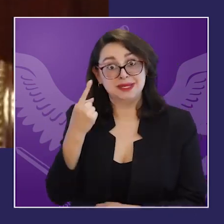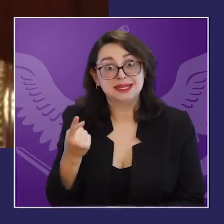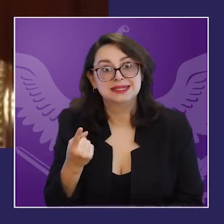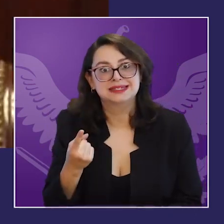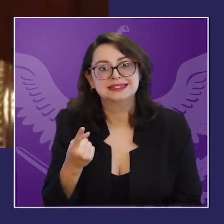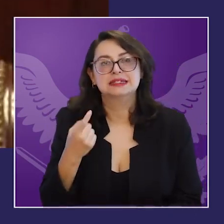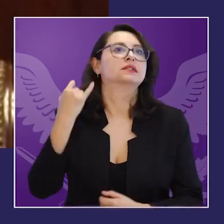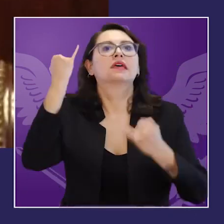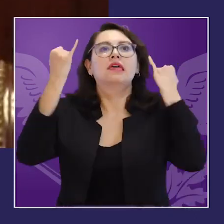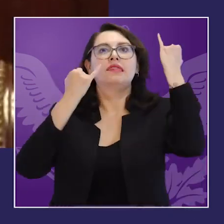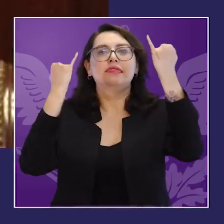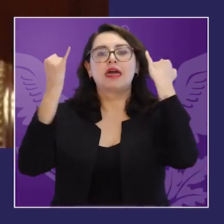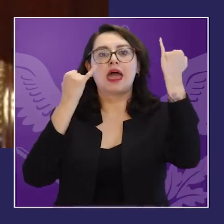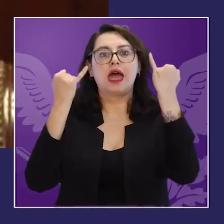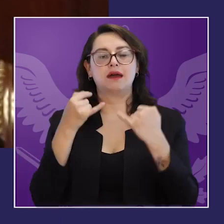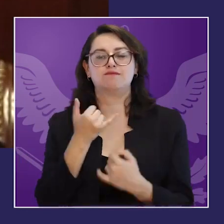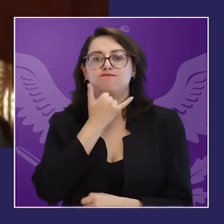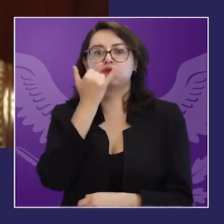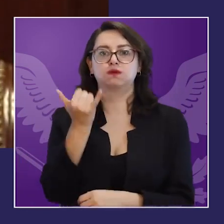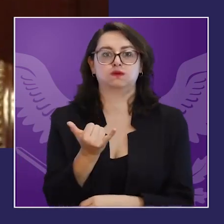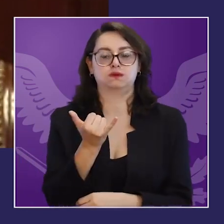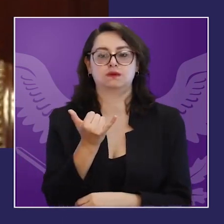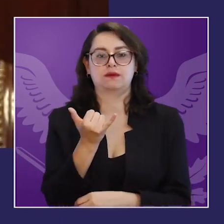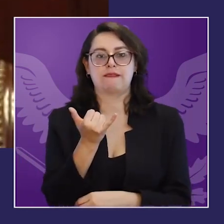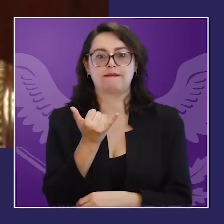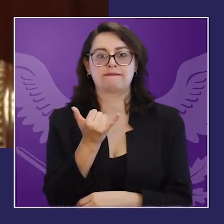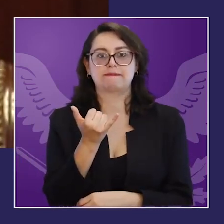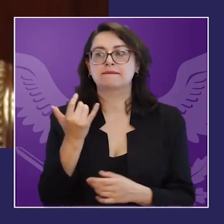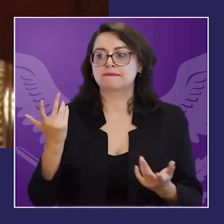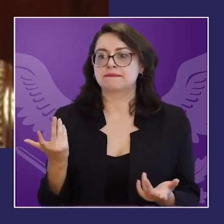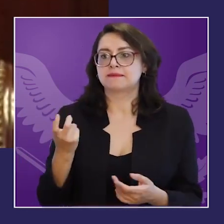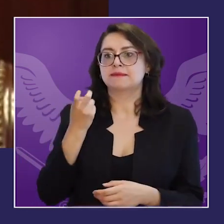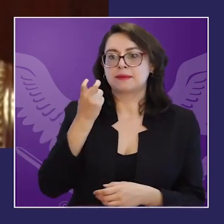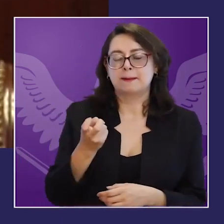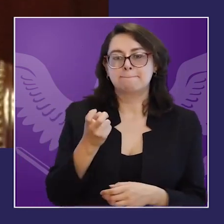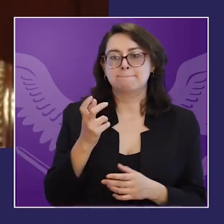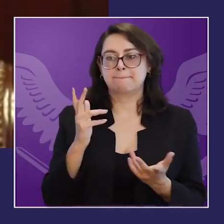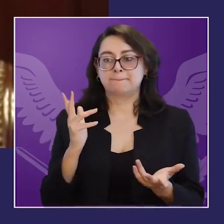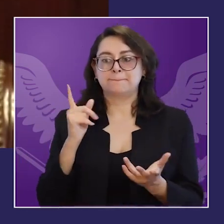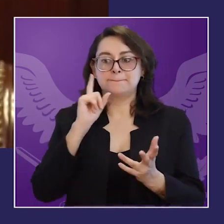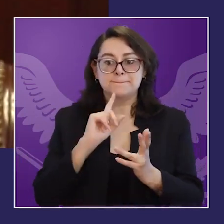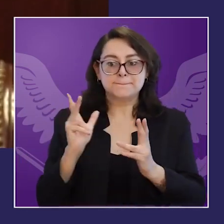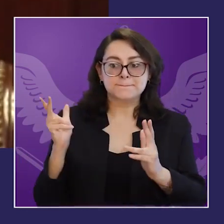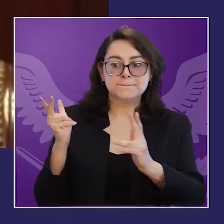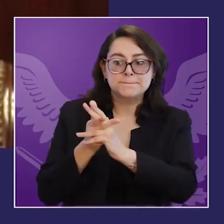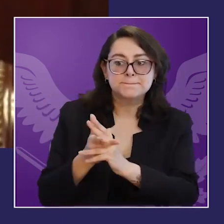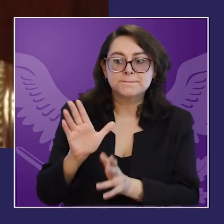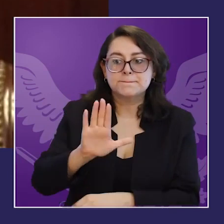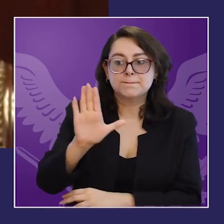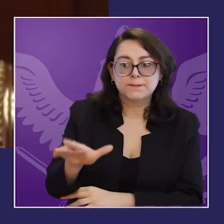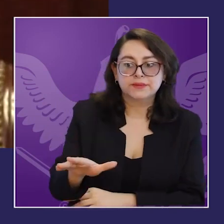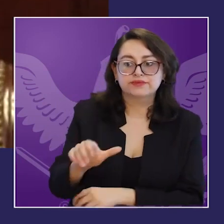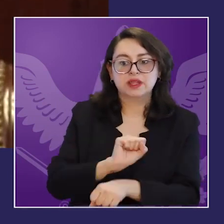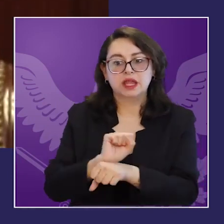tomamos decisiones a enfrentarnos a un feminicidio simple donde el agresor, el feminicida, pega un